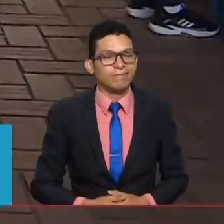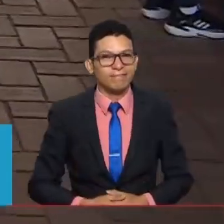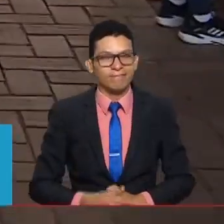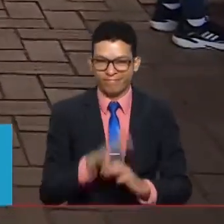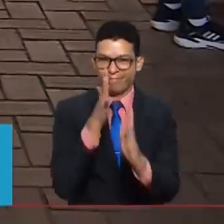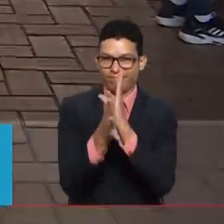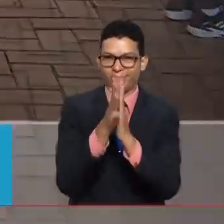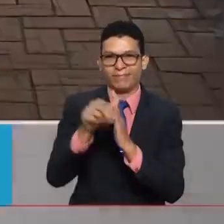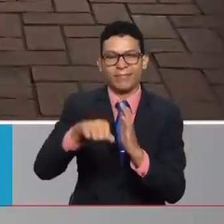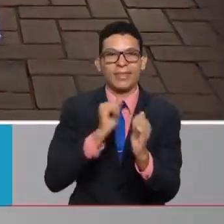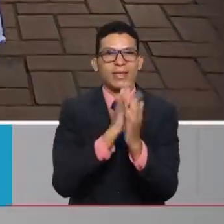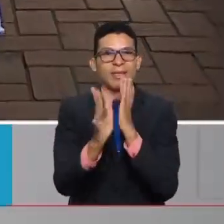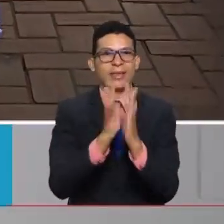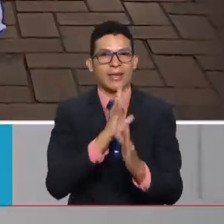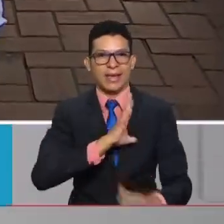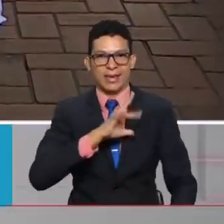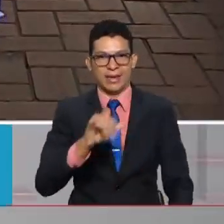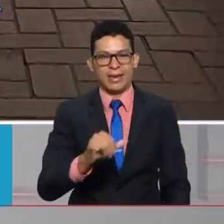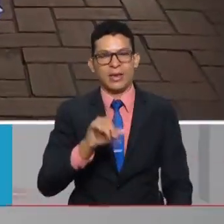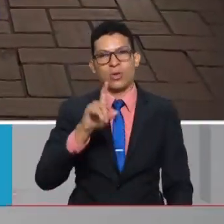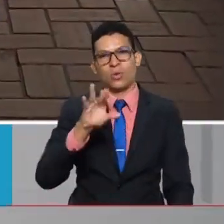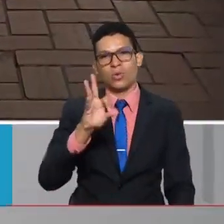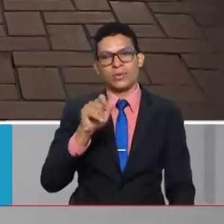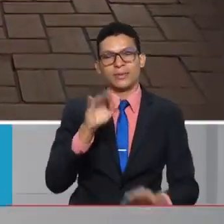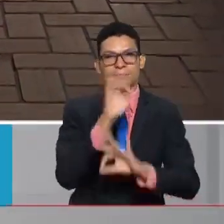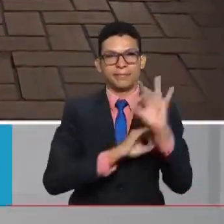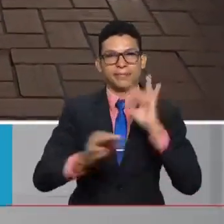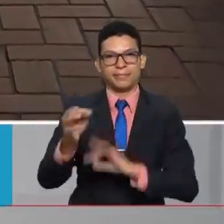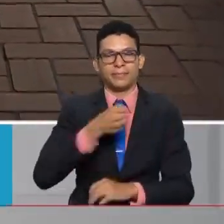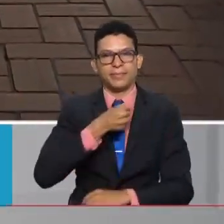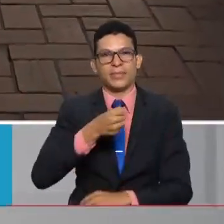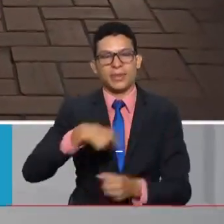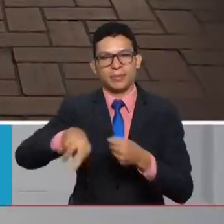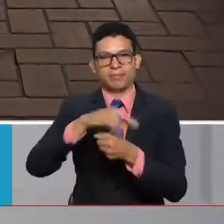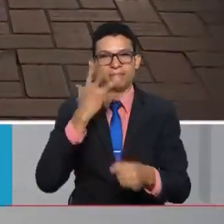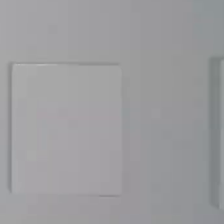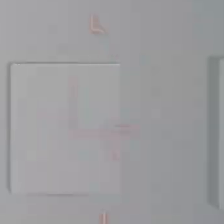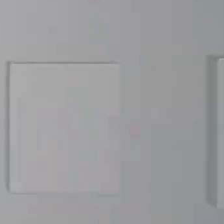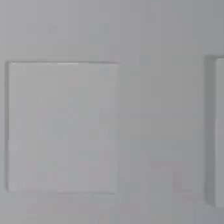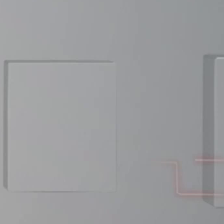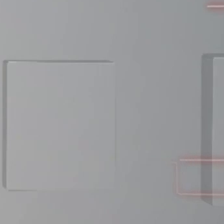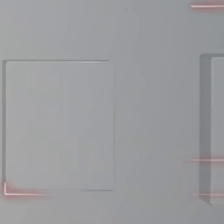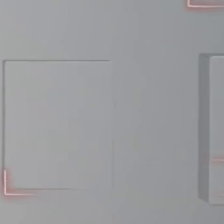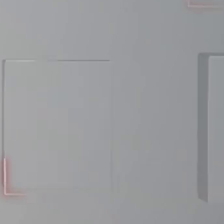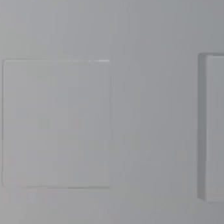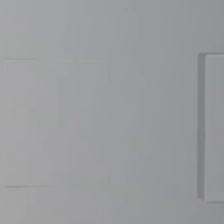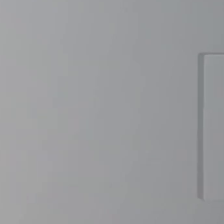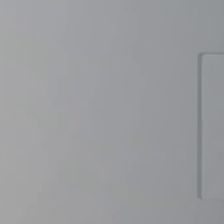información desde el centro de Cali. Luisa Solís para Telepacífico Noticias, la región todos los días.